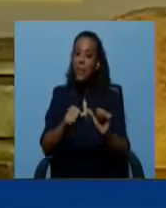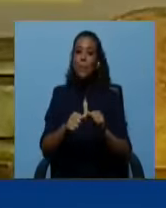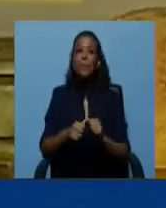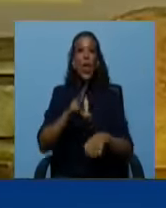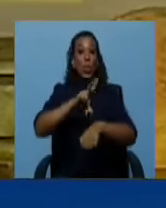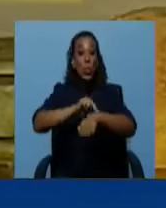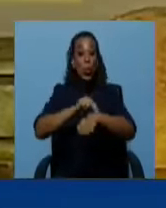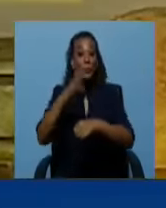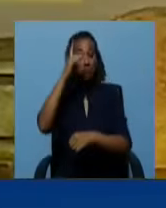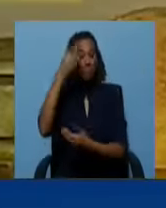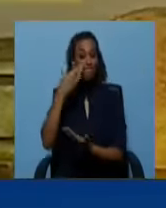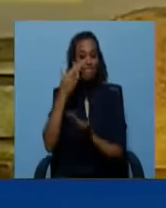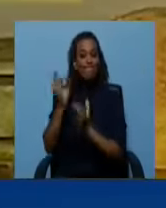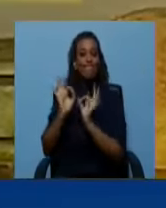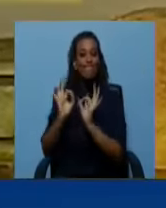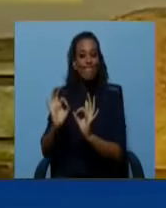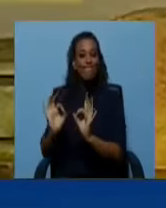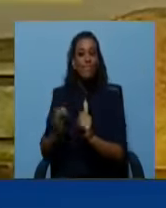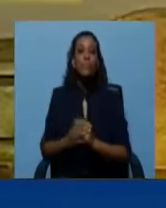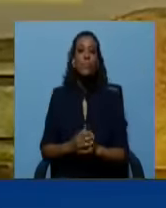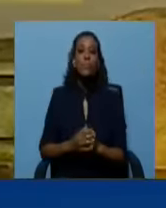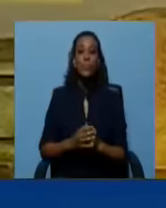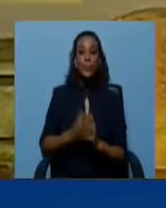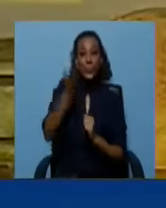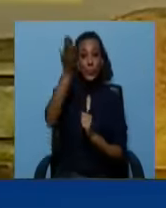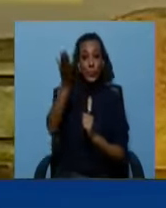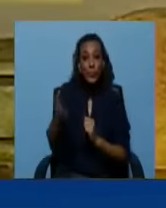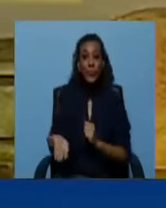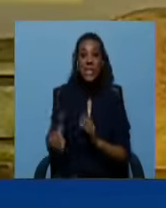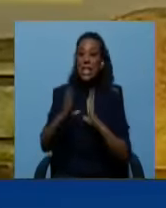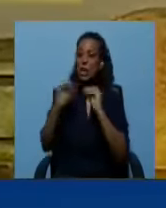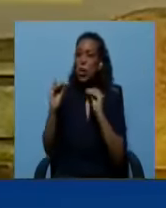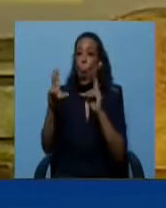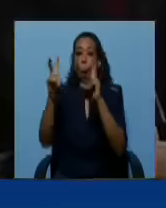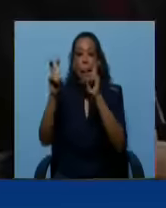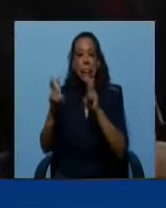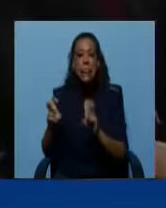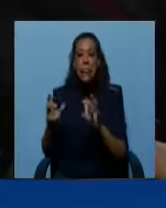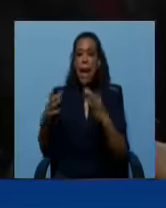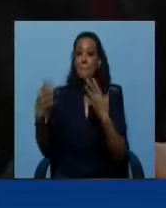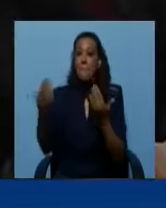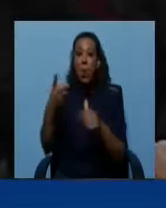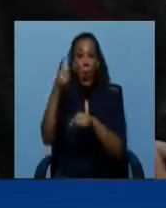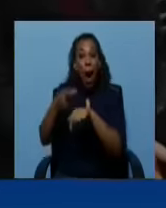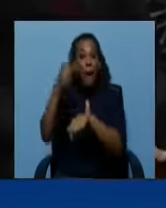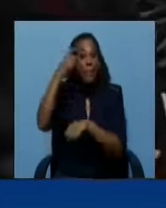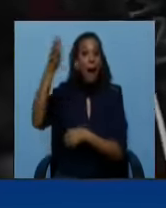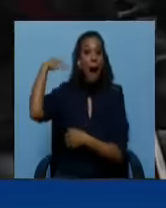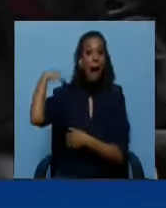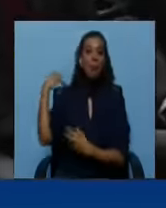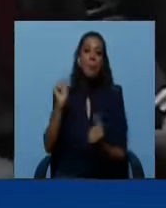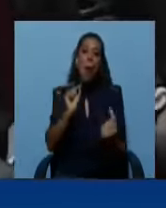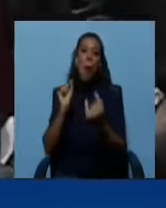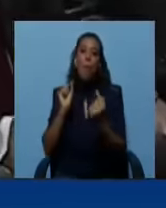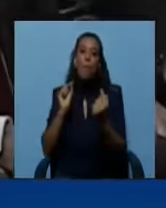doctora Delcy Rodríguez, de todos los temas en conversación.